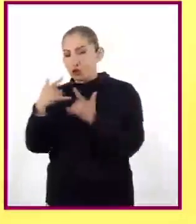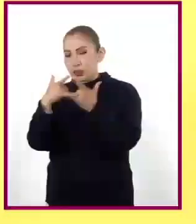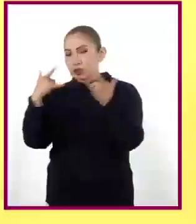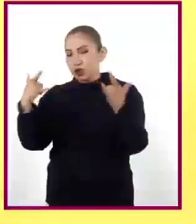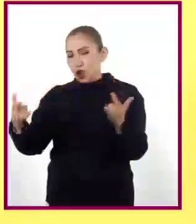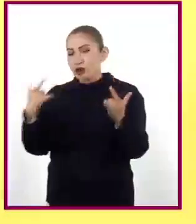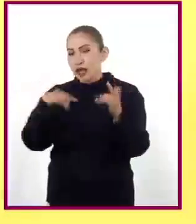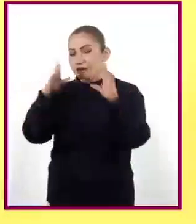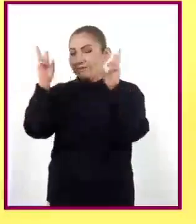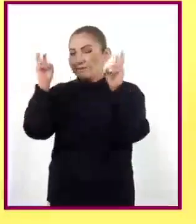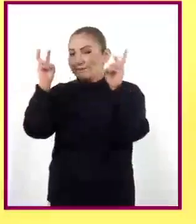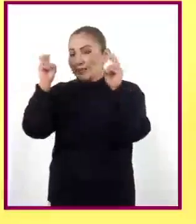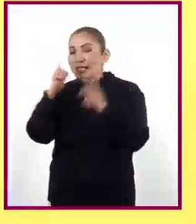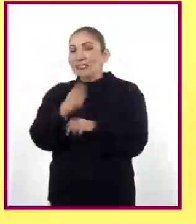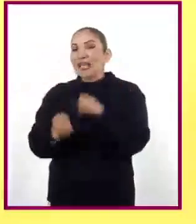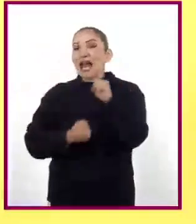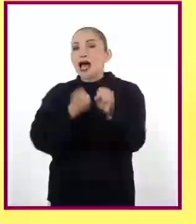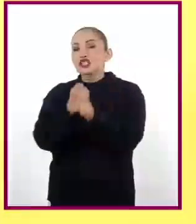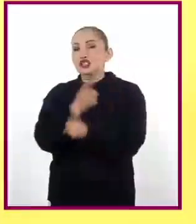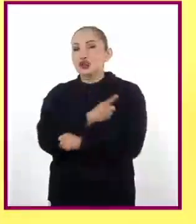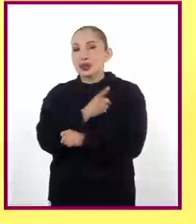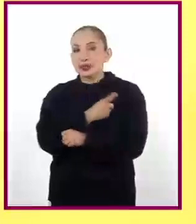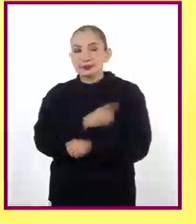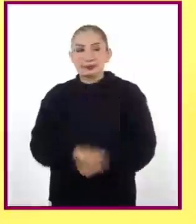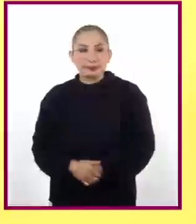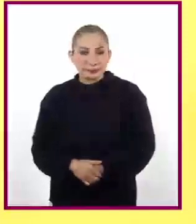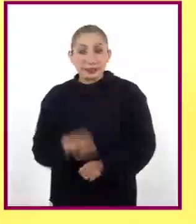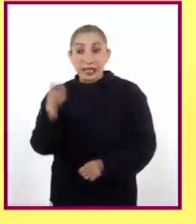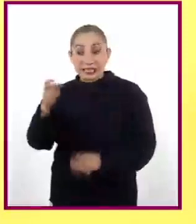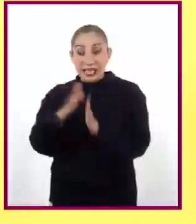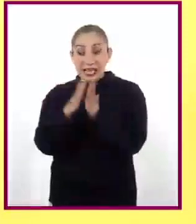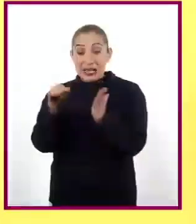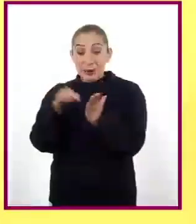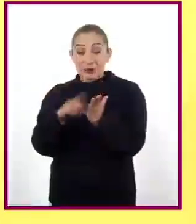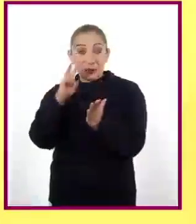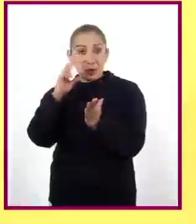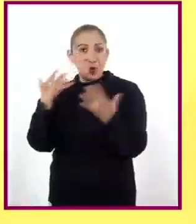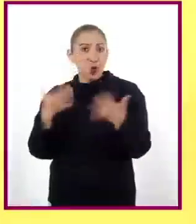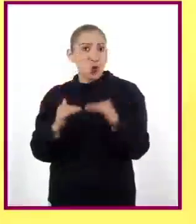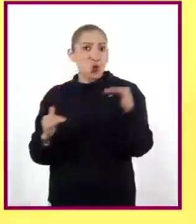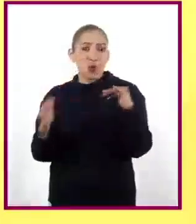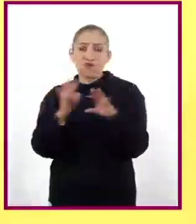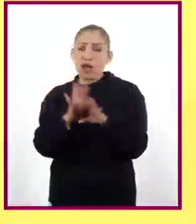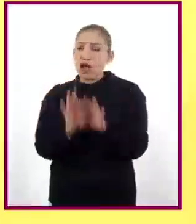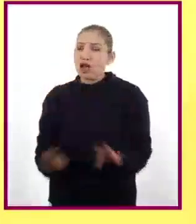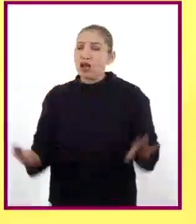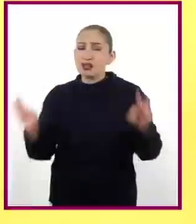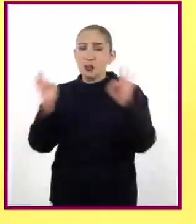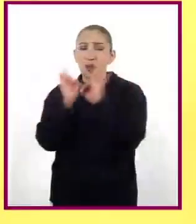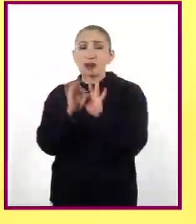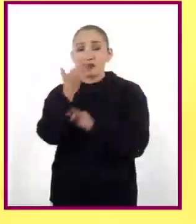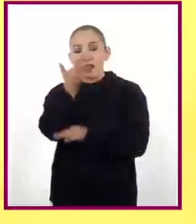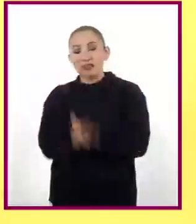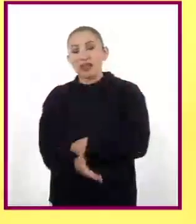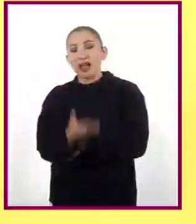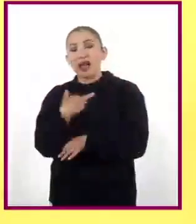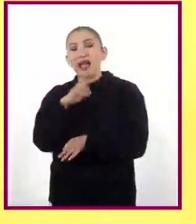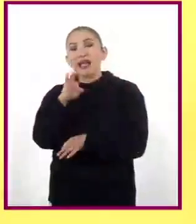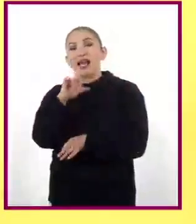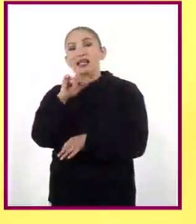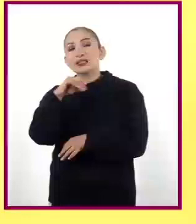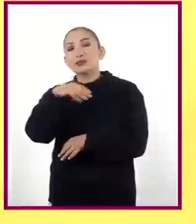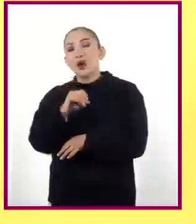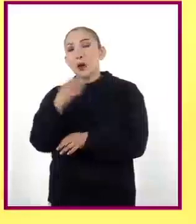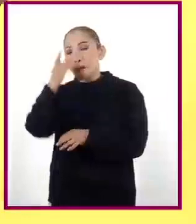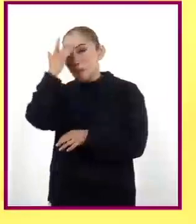la acción de la novela 100 años de soledad. Esta obra es considerada como una de las más representativas del realismo